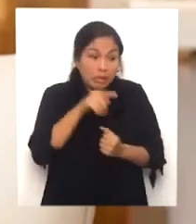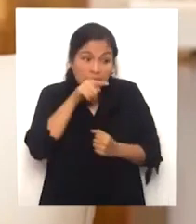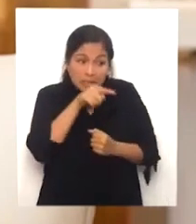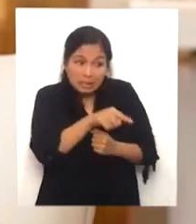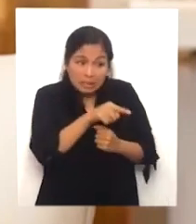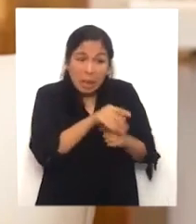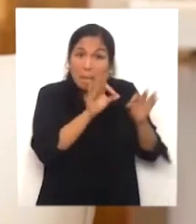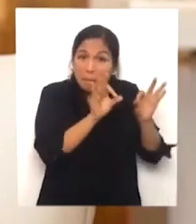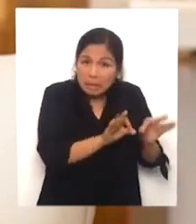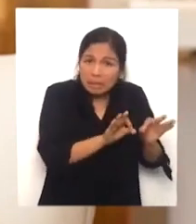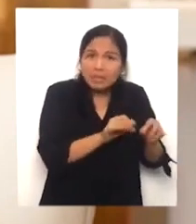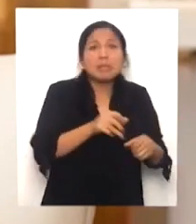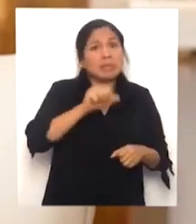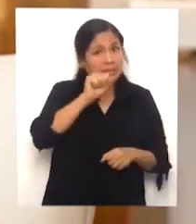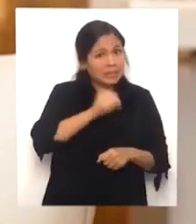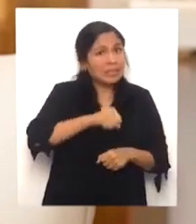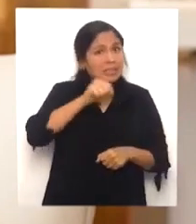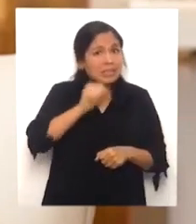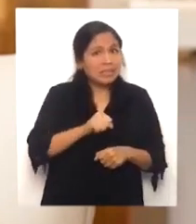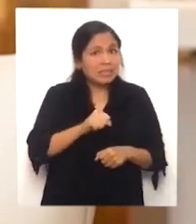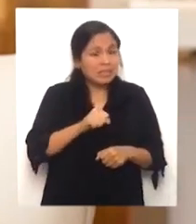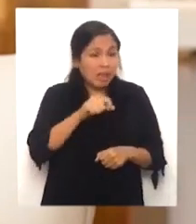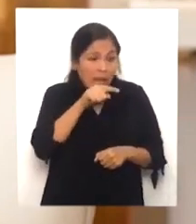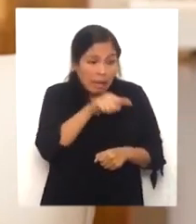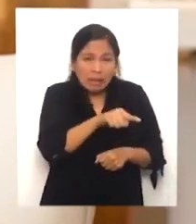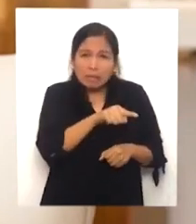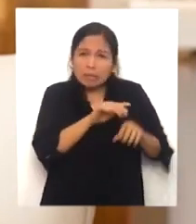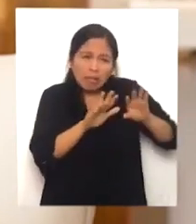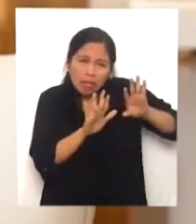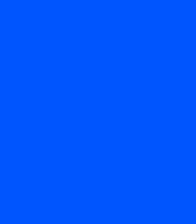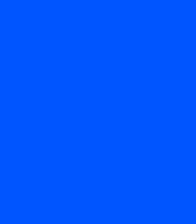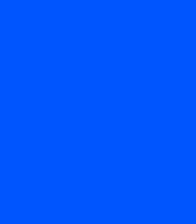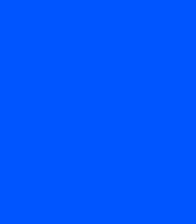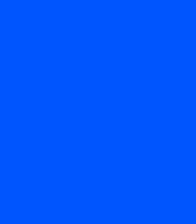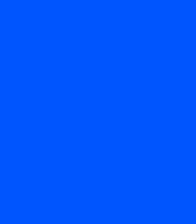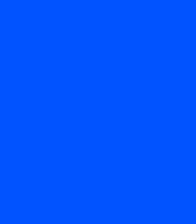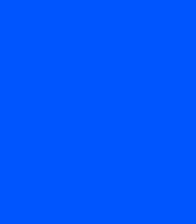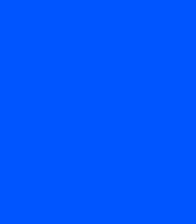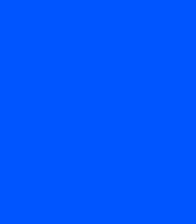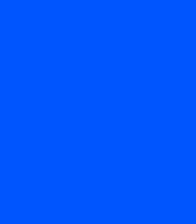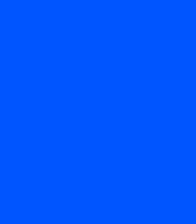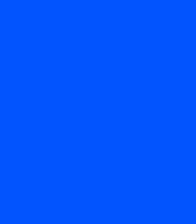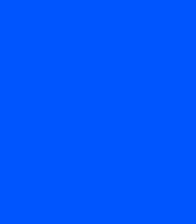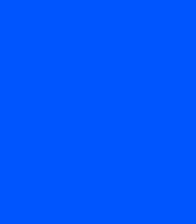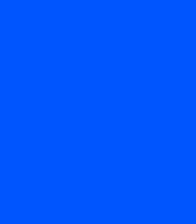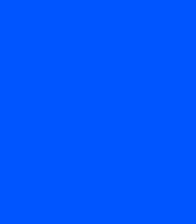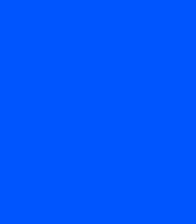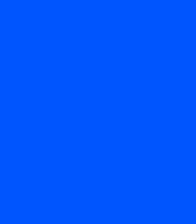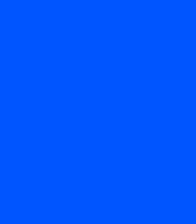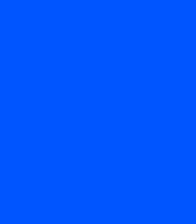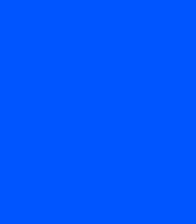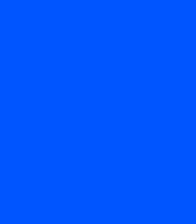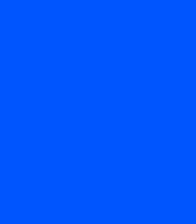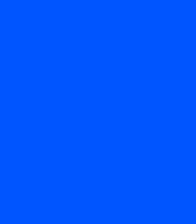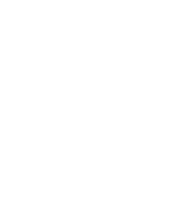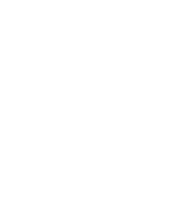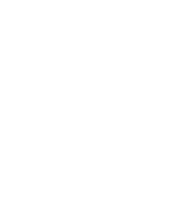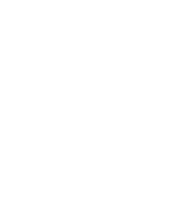línea existen. Ignorarlos no hará que desaparezcan. Conéctate sin riesgos.